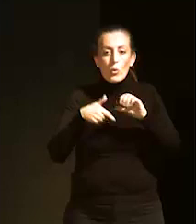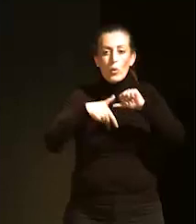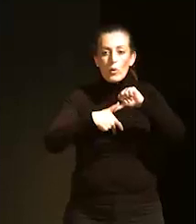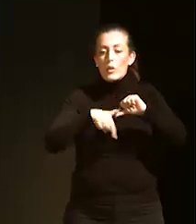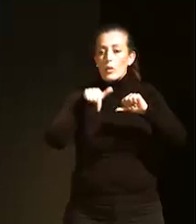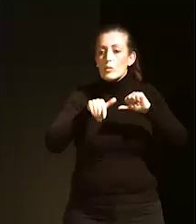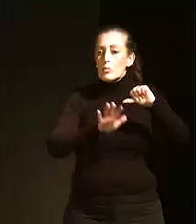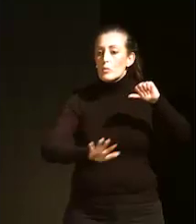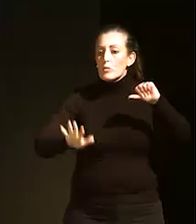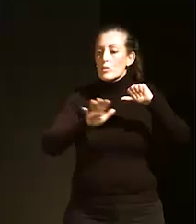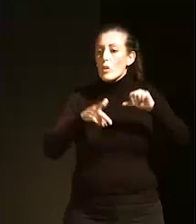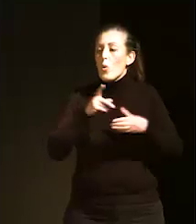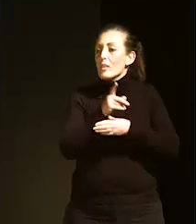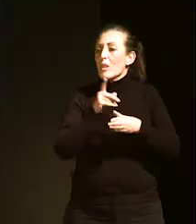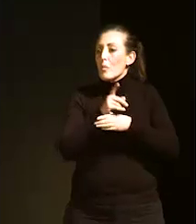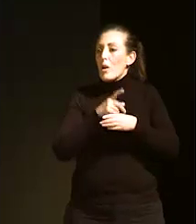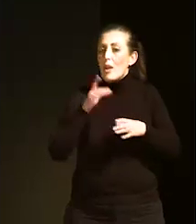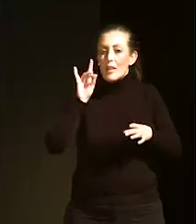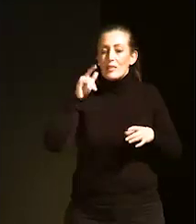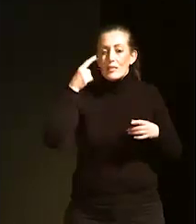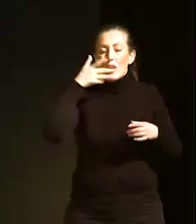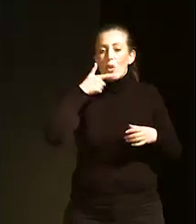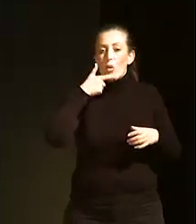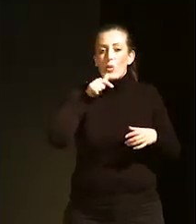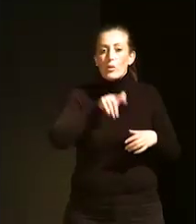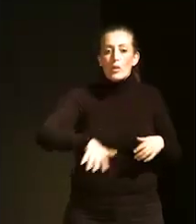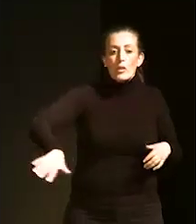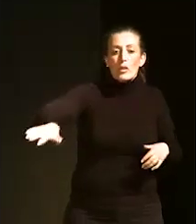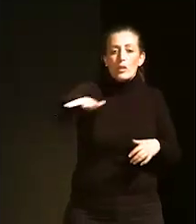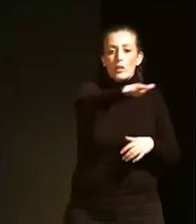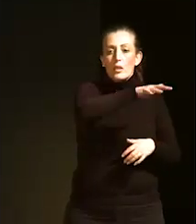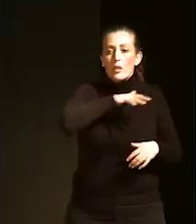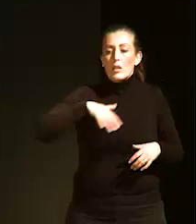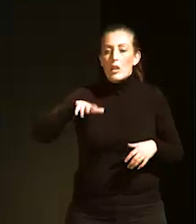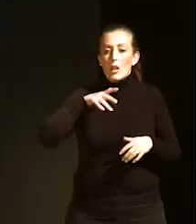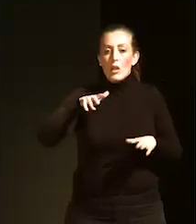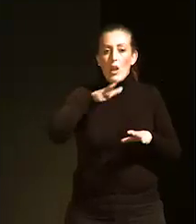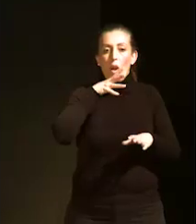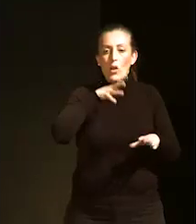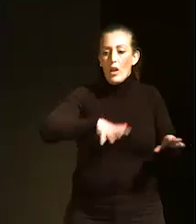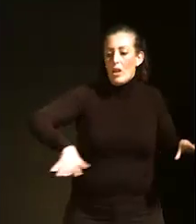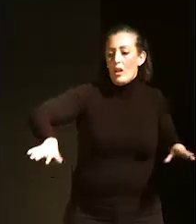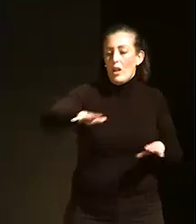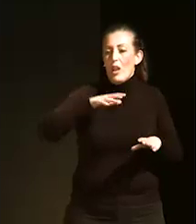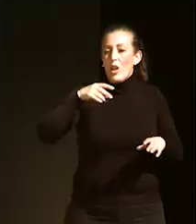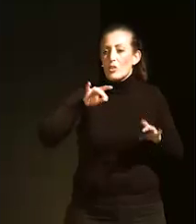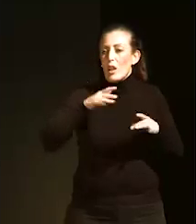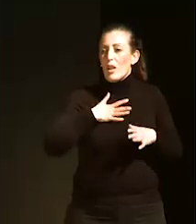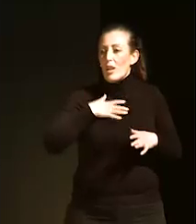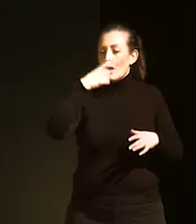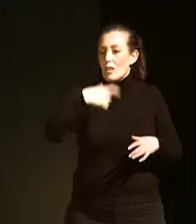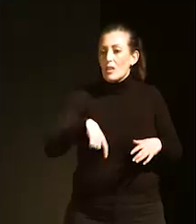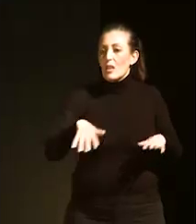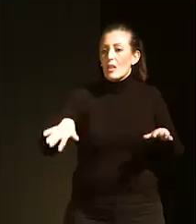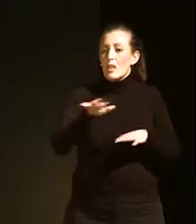sololá si alguien conoce aquella tierra recordara el hermoso lago de atitlán por ahí están ellos y con la dirección